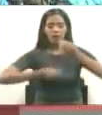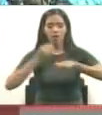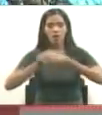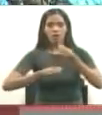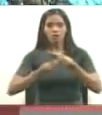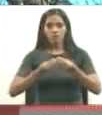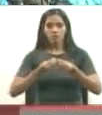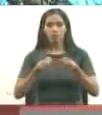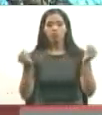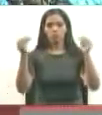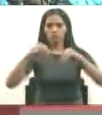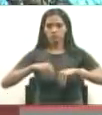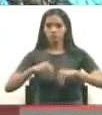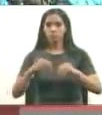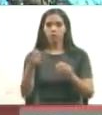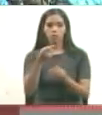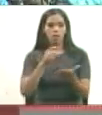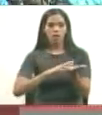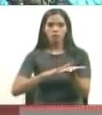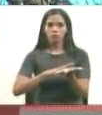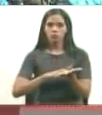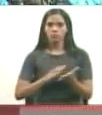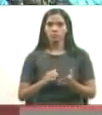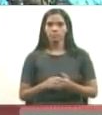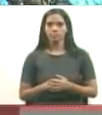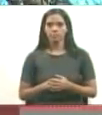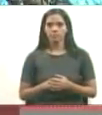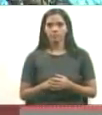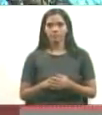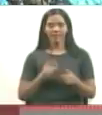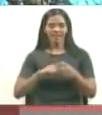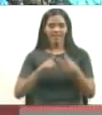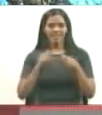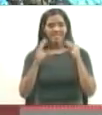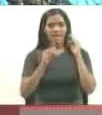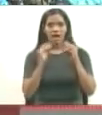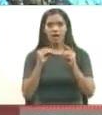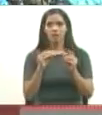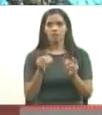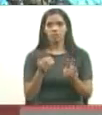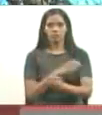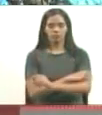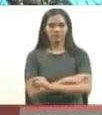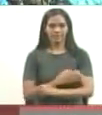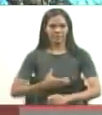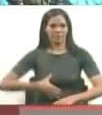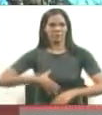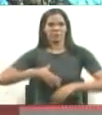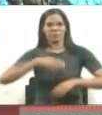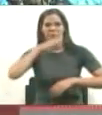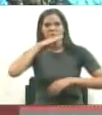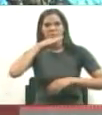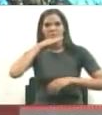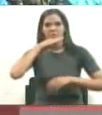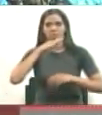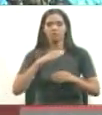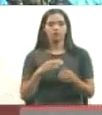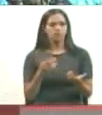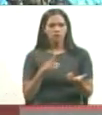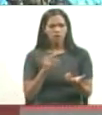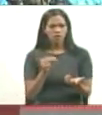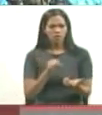comunes para buscarle solución. Pero entonces diálogo, como que le nombraran al diablo, pues no, vale, tengan miedo al